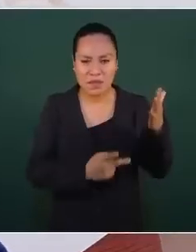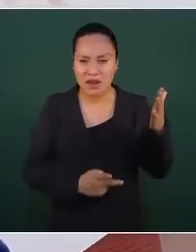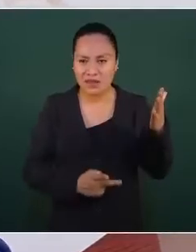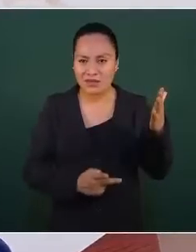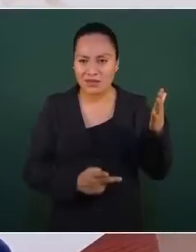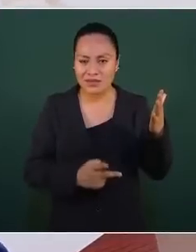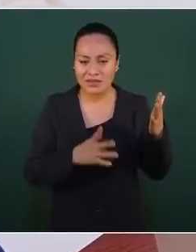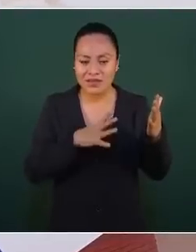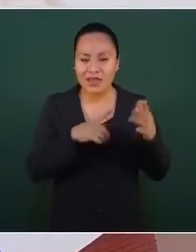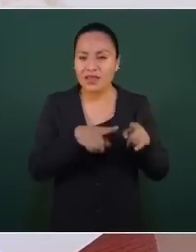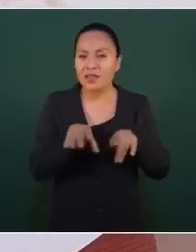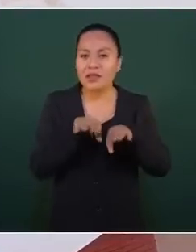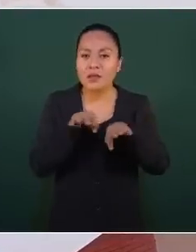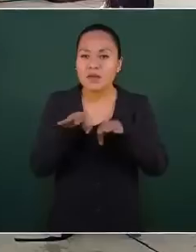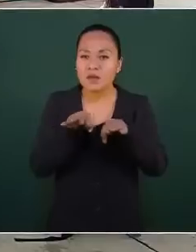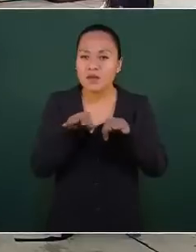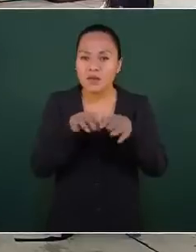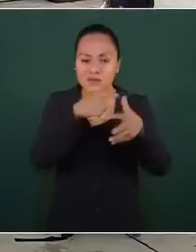de las acciones